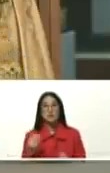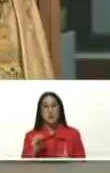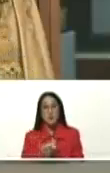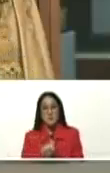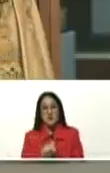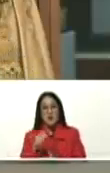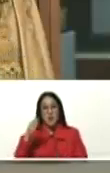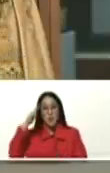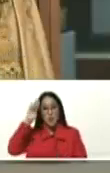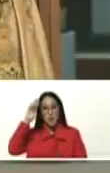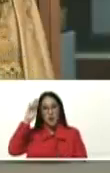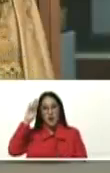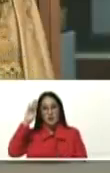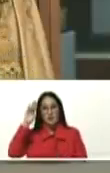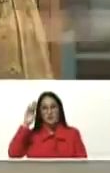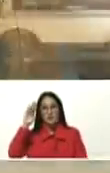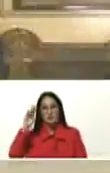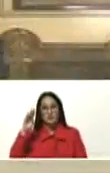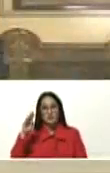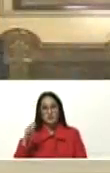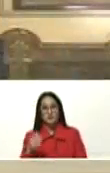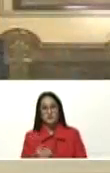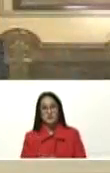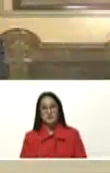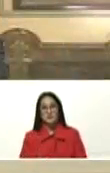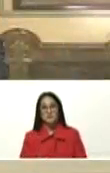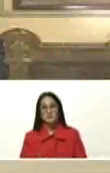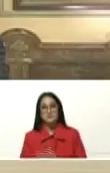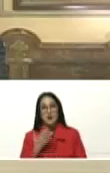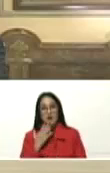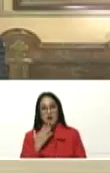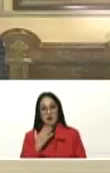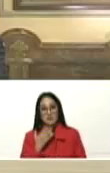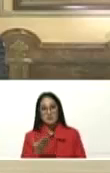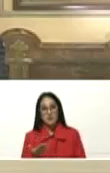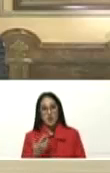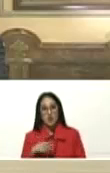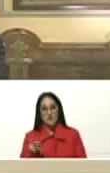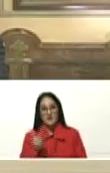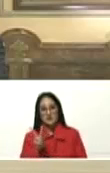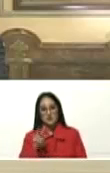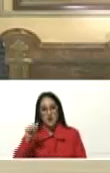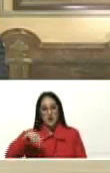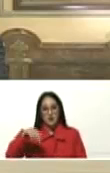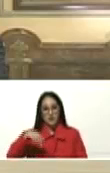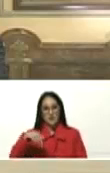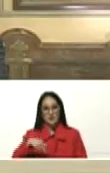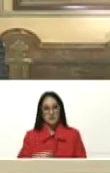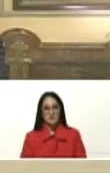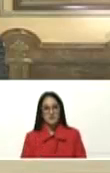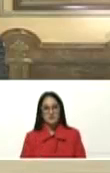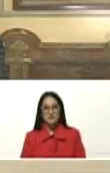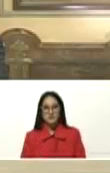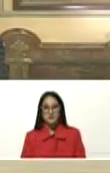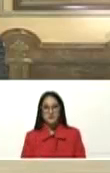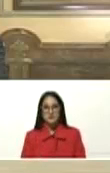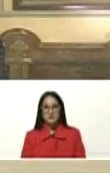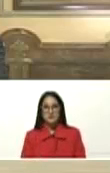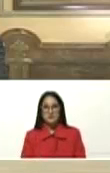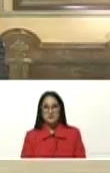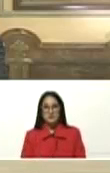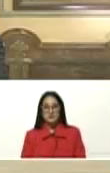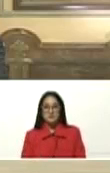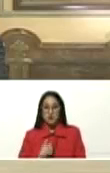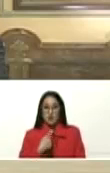conmigo en el cuartel. Y como ejemplo también de Venezuela hoy. Yo quiero decir,